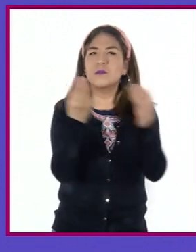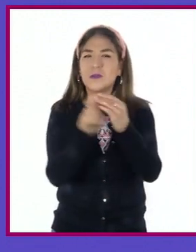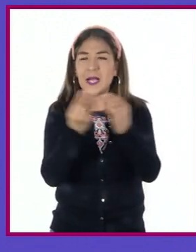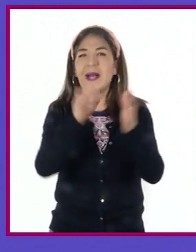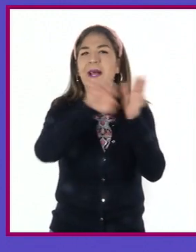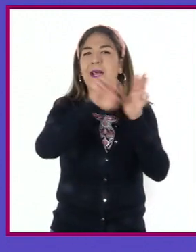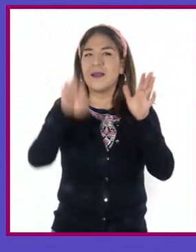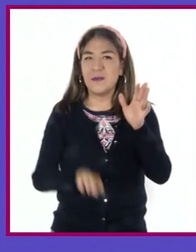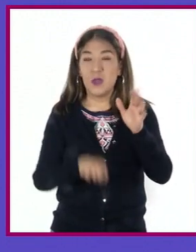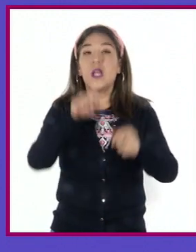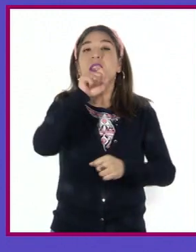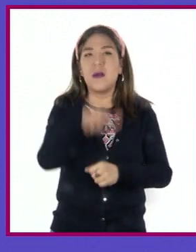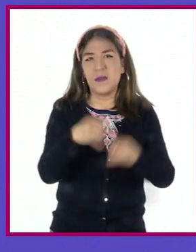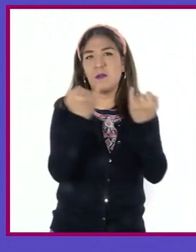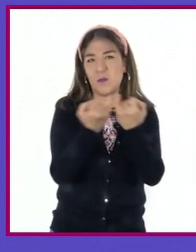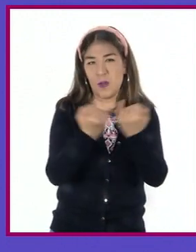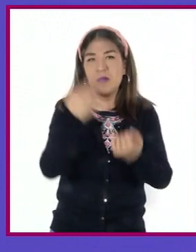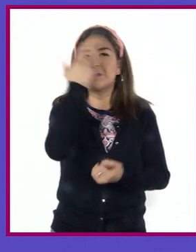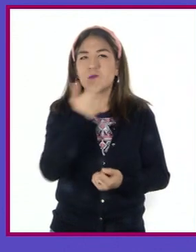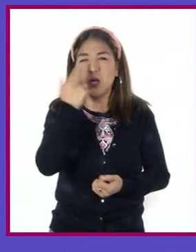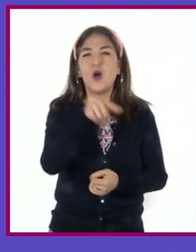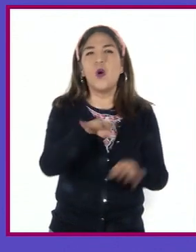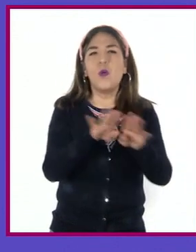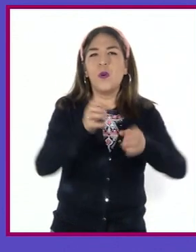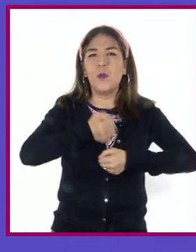¿Recuerdan algunas frases que no hayan